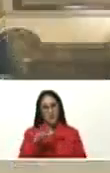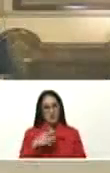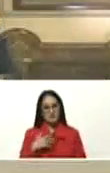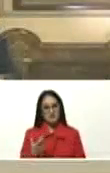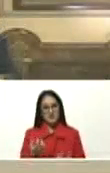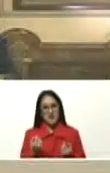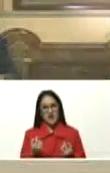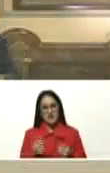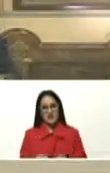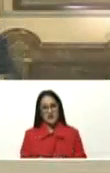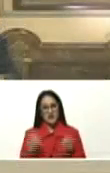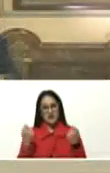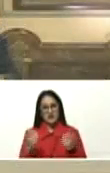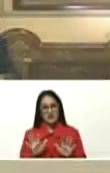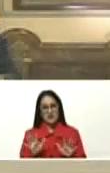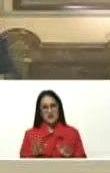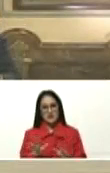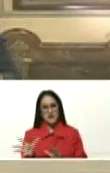quitárnoslo.